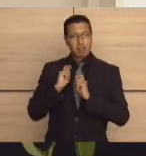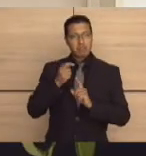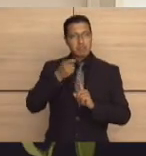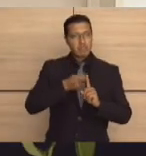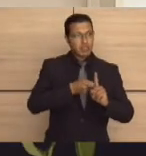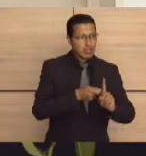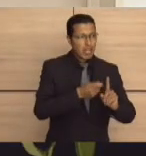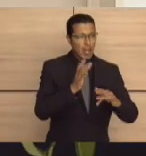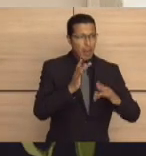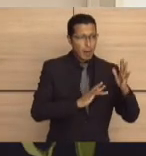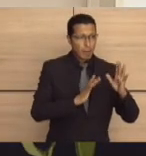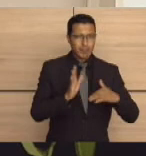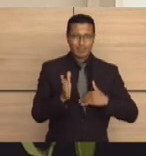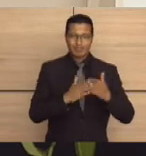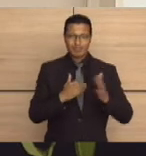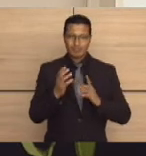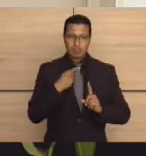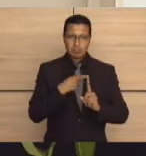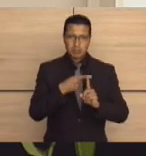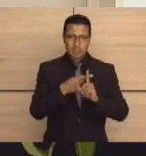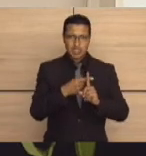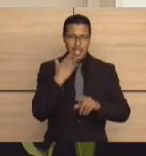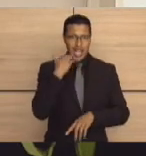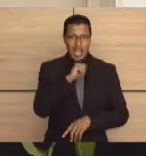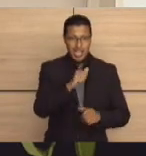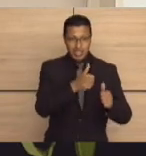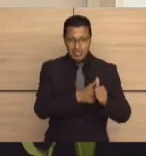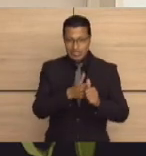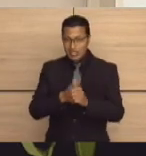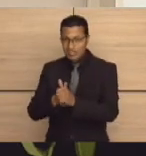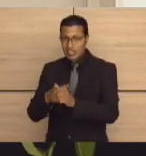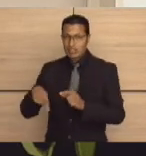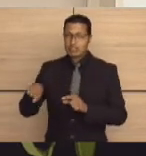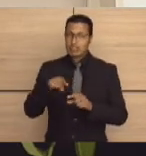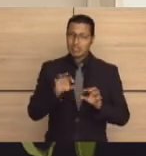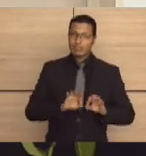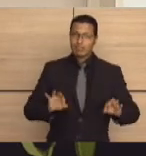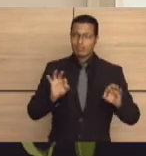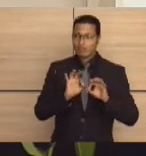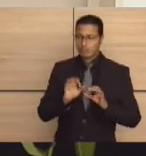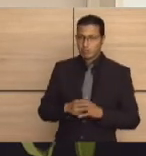que los demás van a cumplir el suyo. Y si cada uno cumple ese pequeño porcentaje, pues se van a lograr los objetivos.